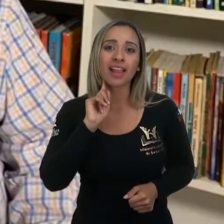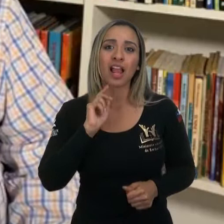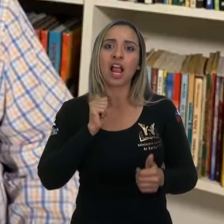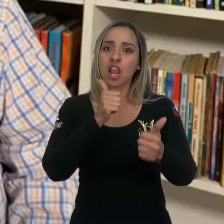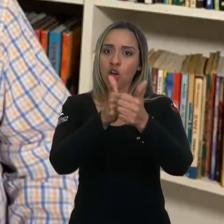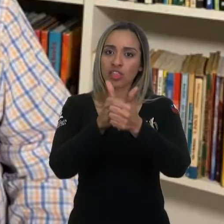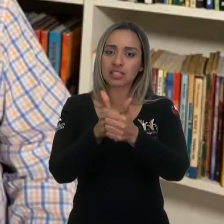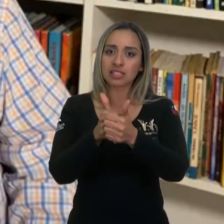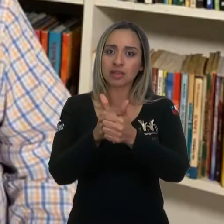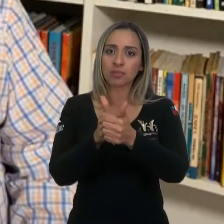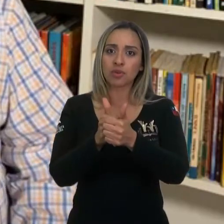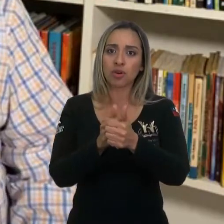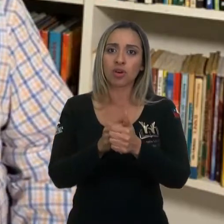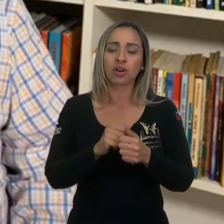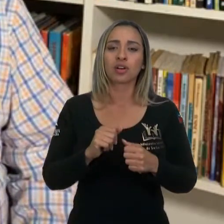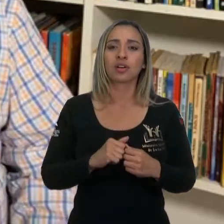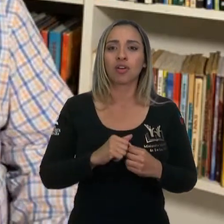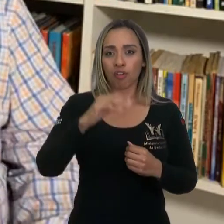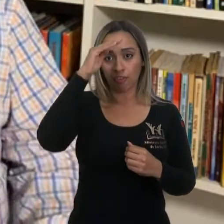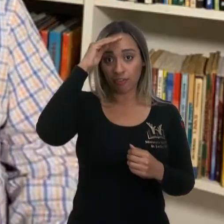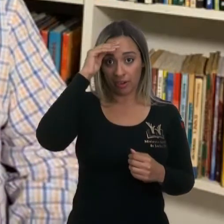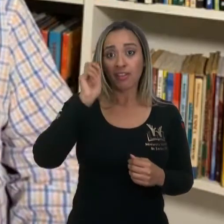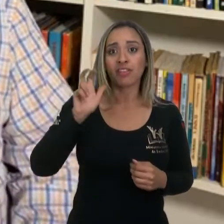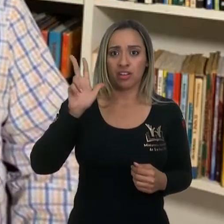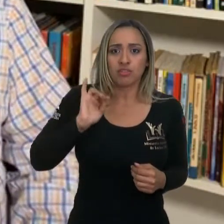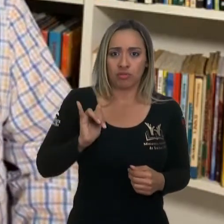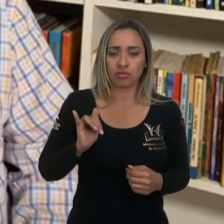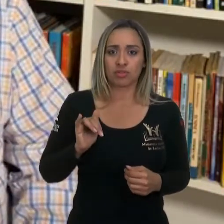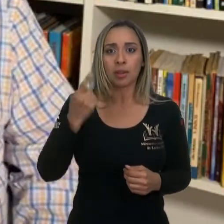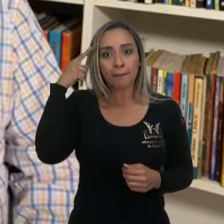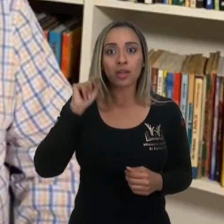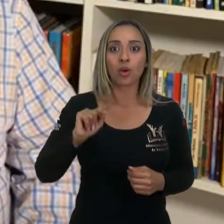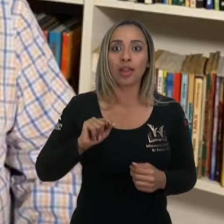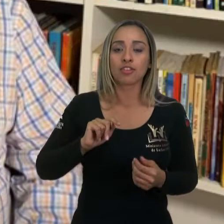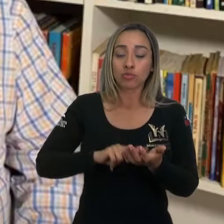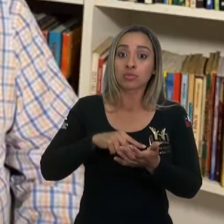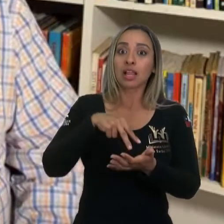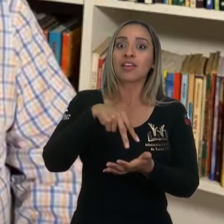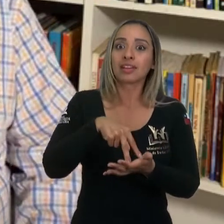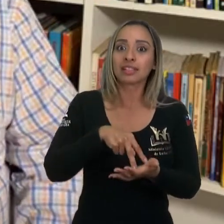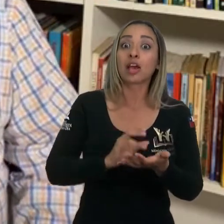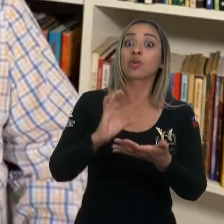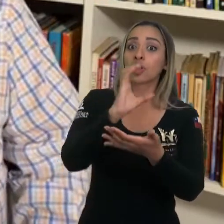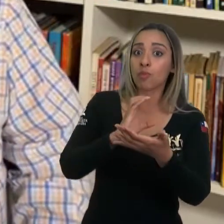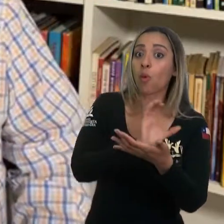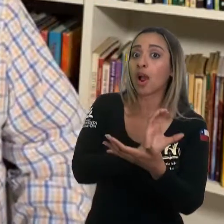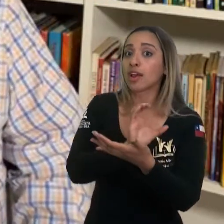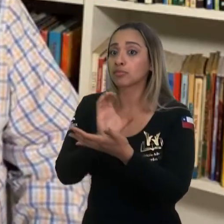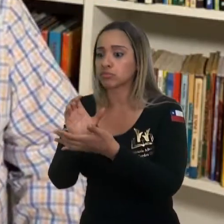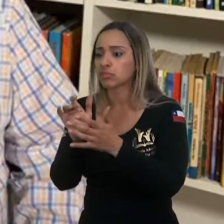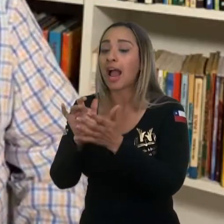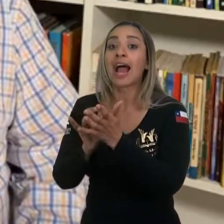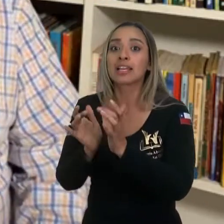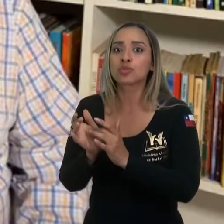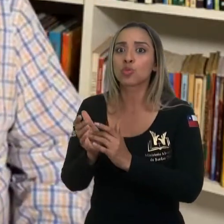los discípulos no solamente porque estaba Jesús ahí, se quedaron tranquilos, no, sino que ellos se levantaron. Ellos fueron donde Jesús